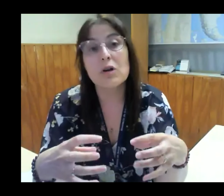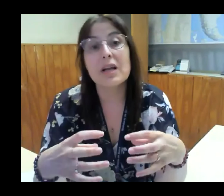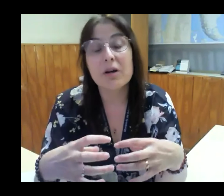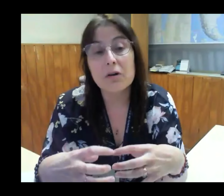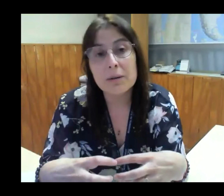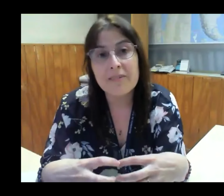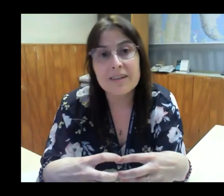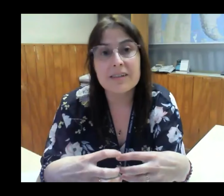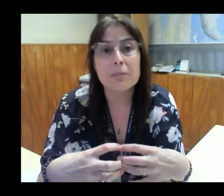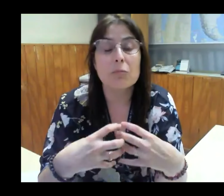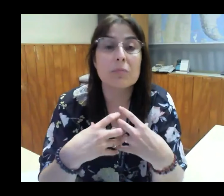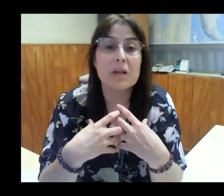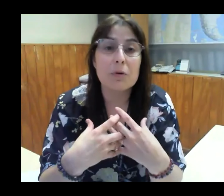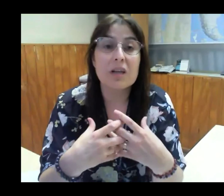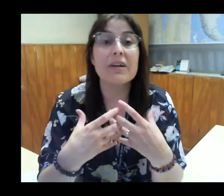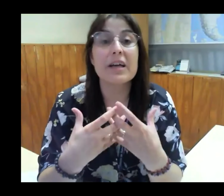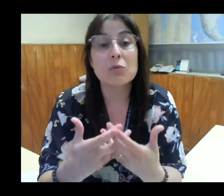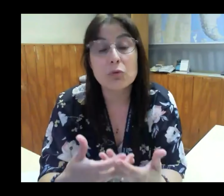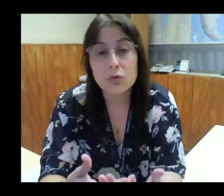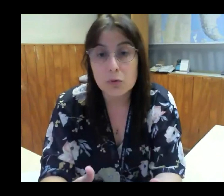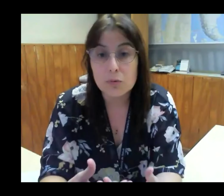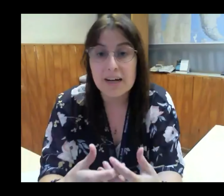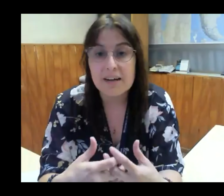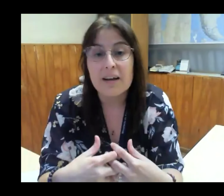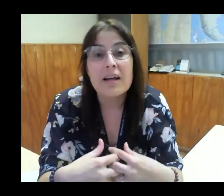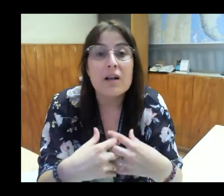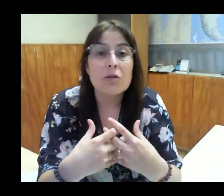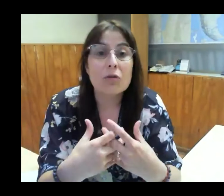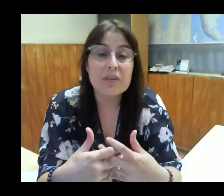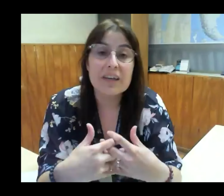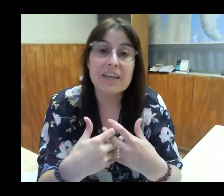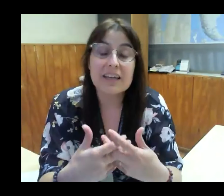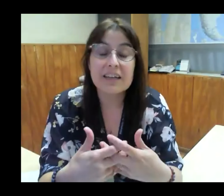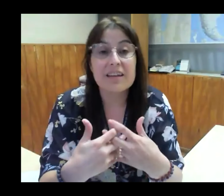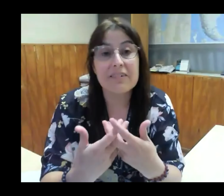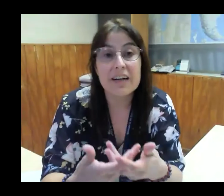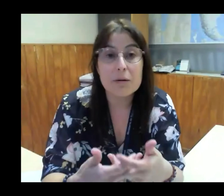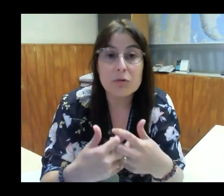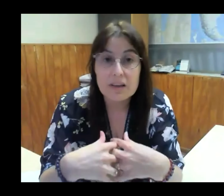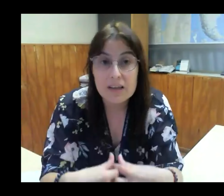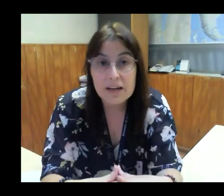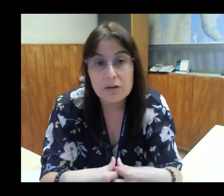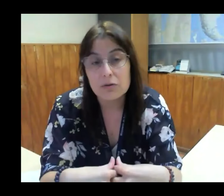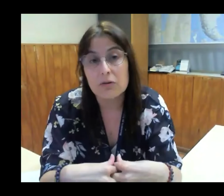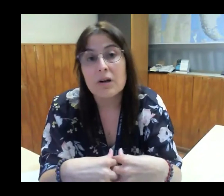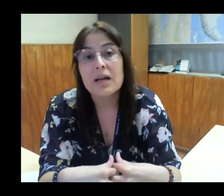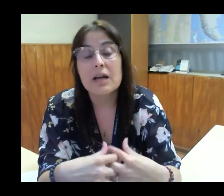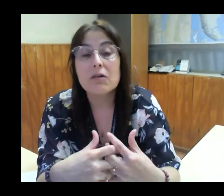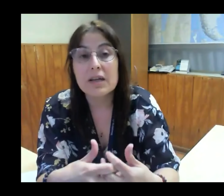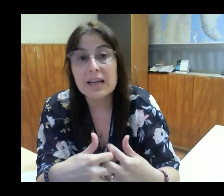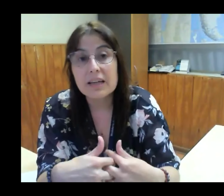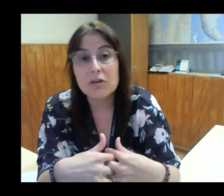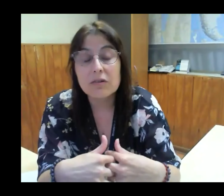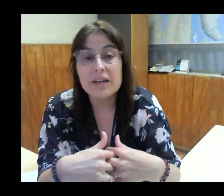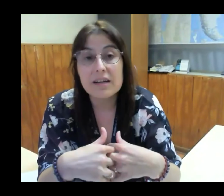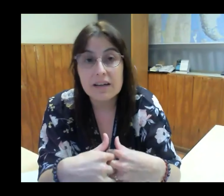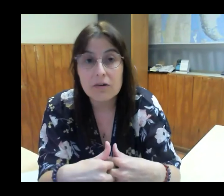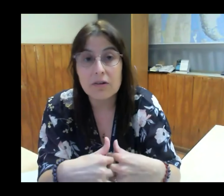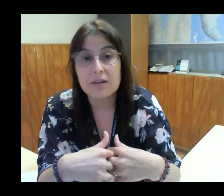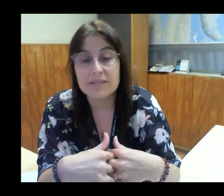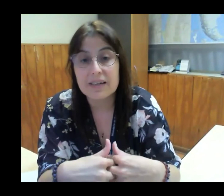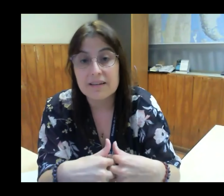conocimiento con la mejor evidencia disponible en un solo lugar, donde quienes trabajamos a diario en lo que es la gestión